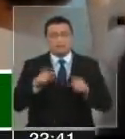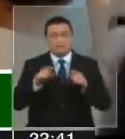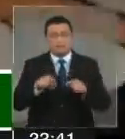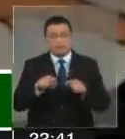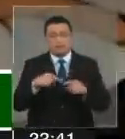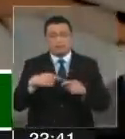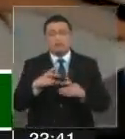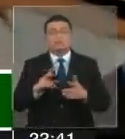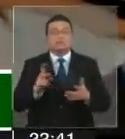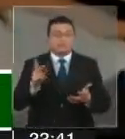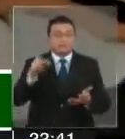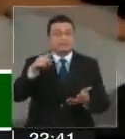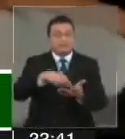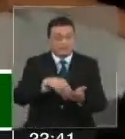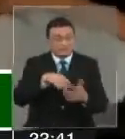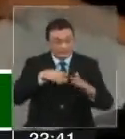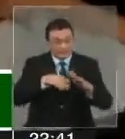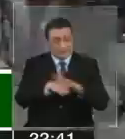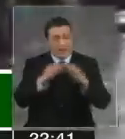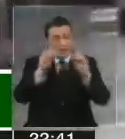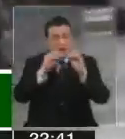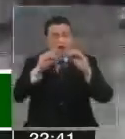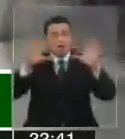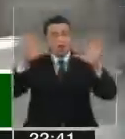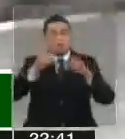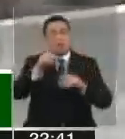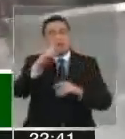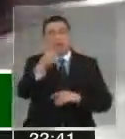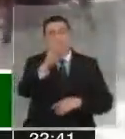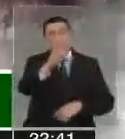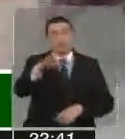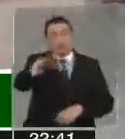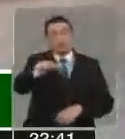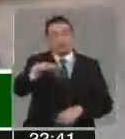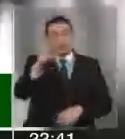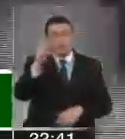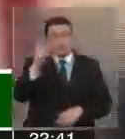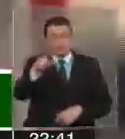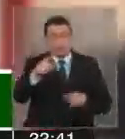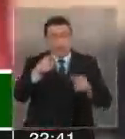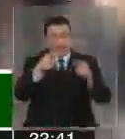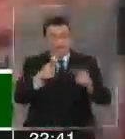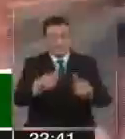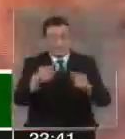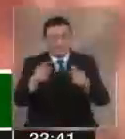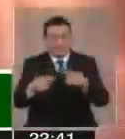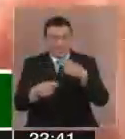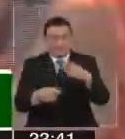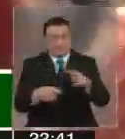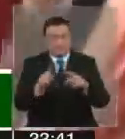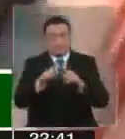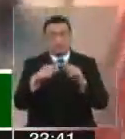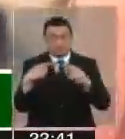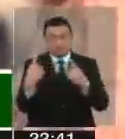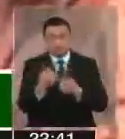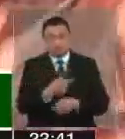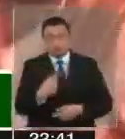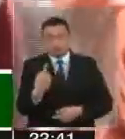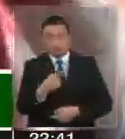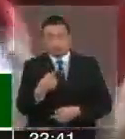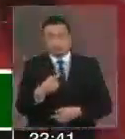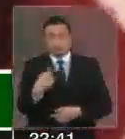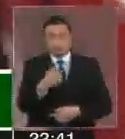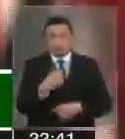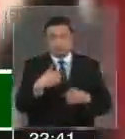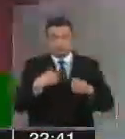llegar a la luz de todas las personas en situación de discapacidad, en sus habilidades, habilidades que nosotros, que no